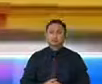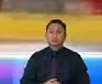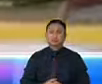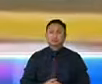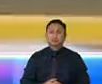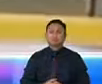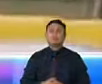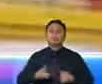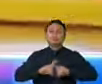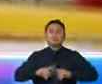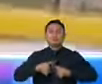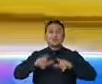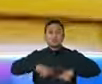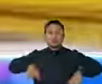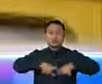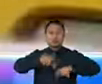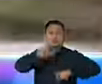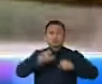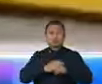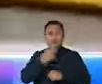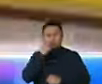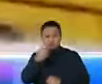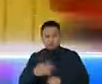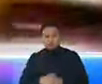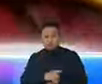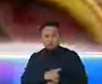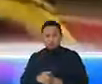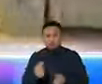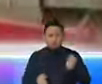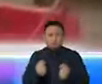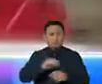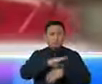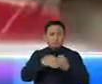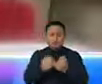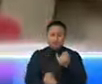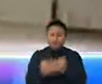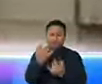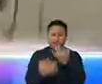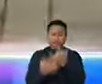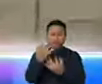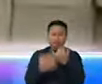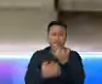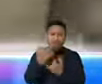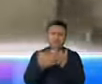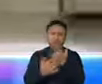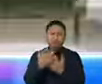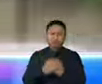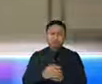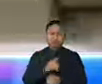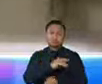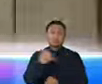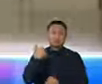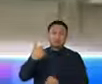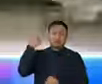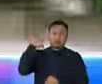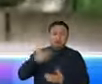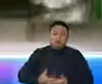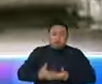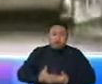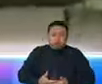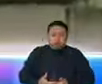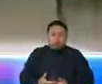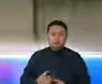Desde diferentes ángulos muchos observaban cómo el fuego consumía la cabina de ese automotor que llevaba una pesada carga.